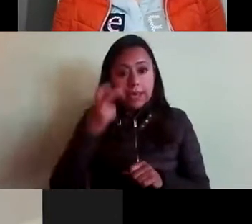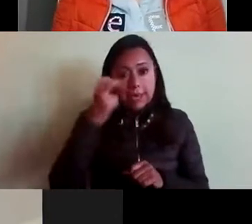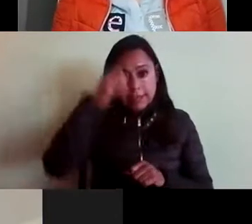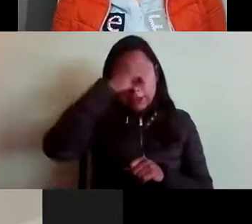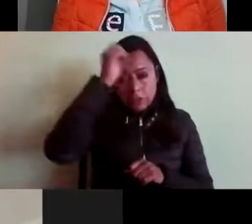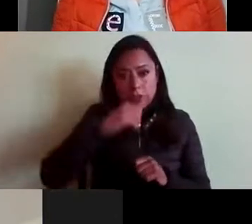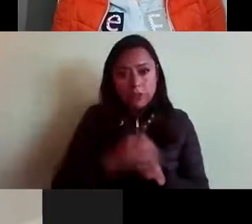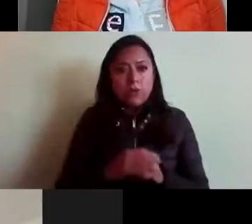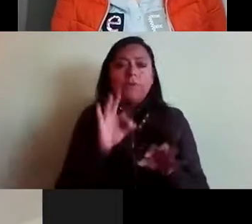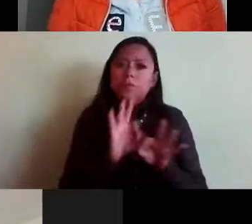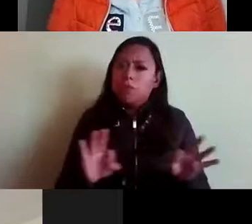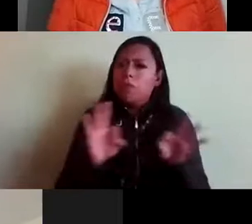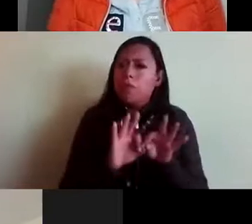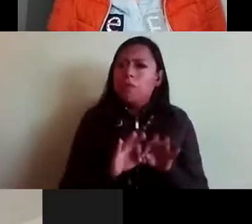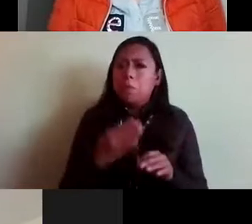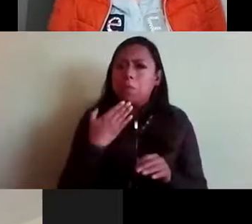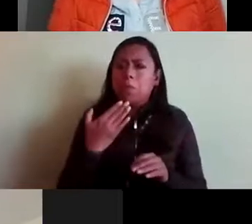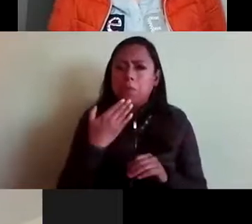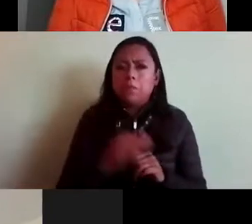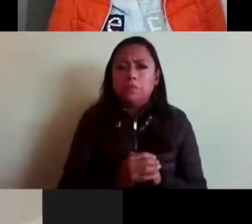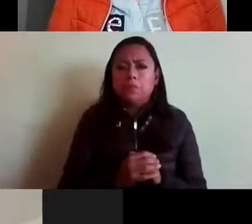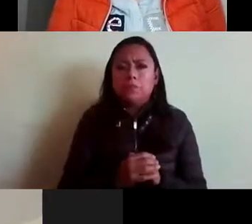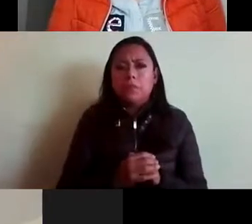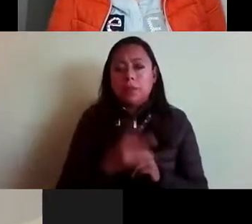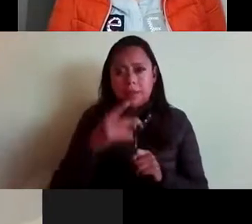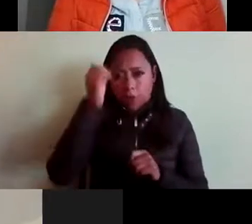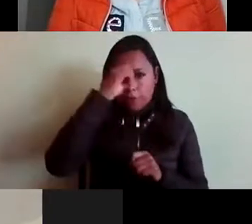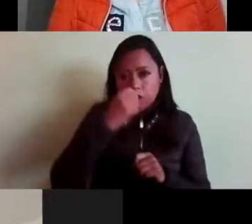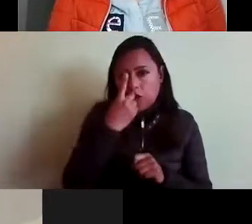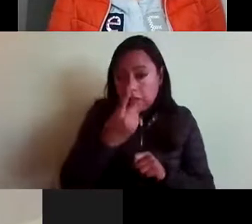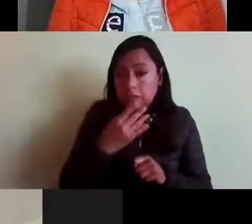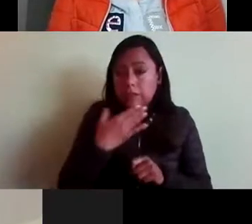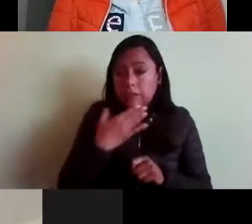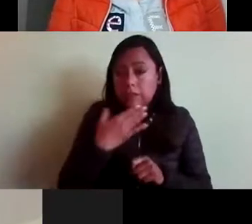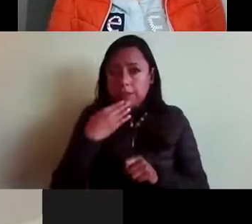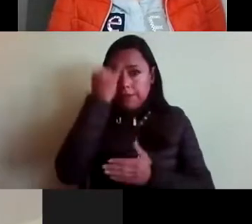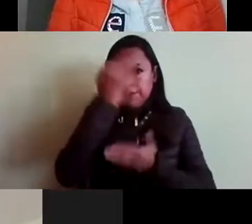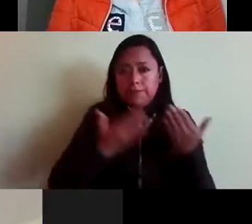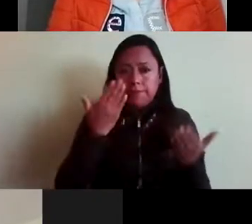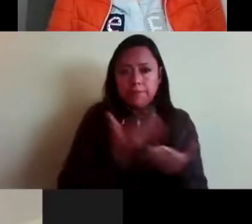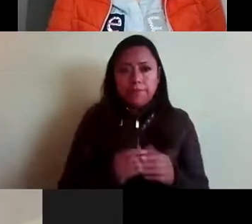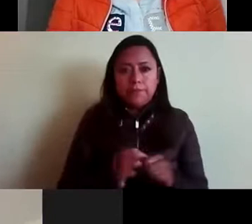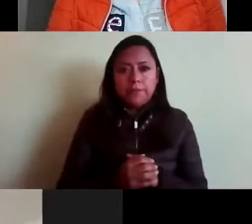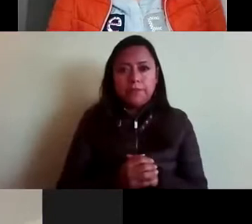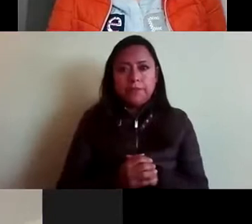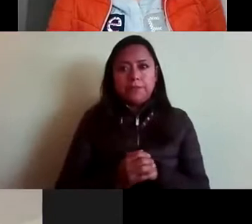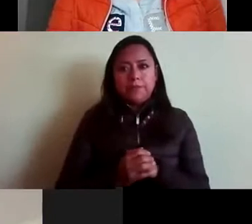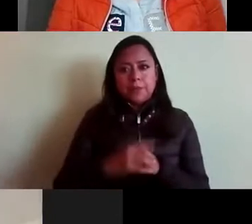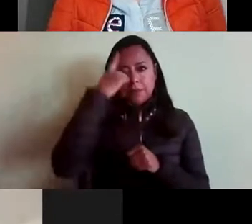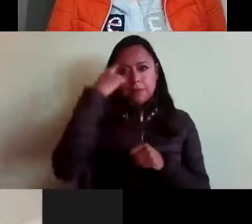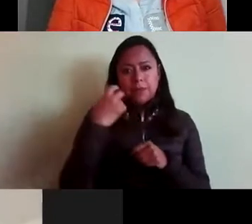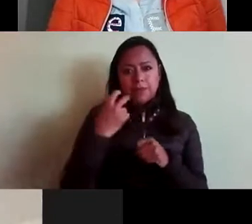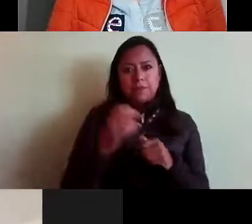la iniciativa en el caso de que así lo determinen